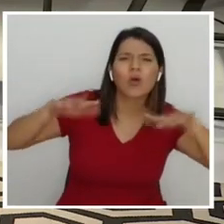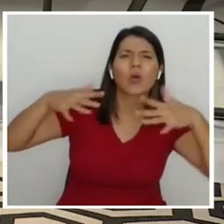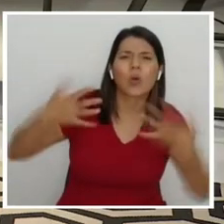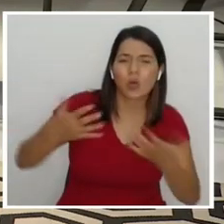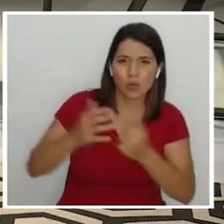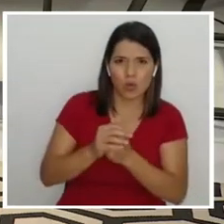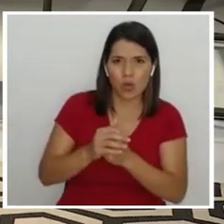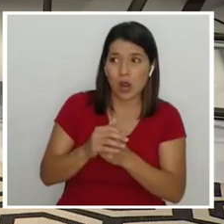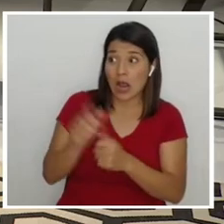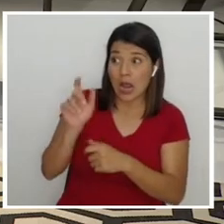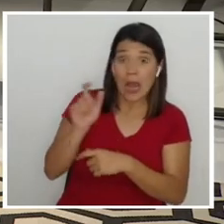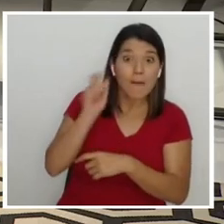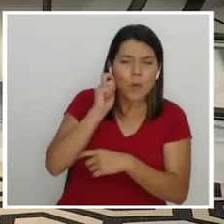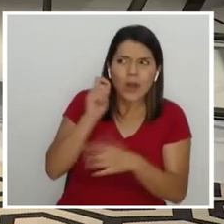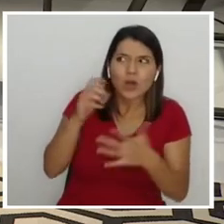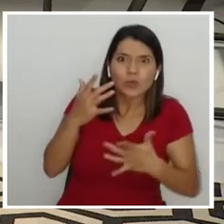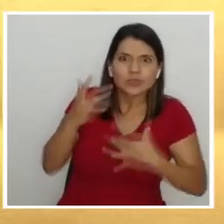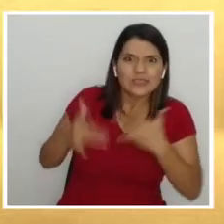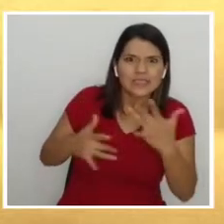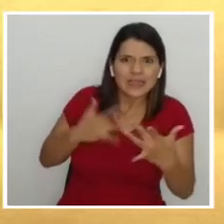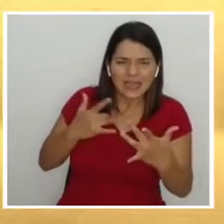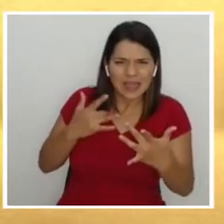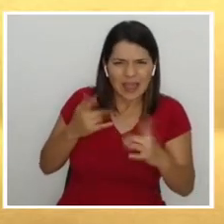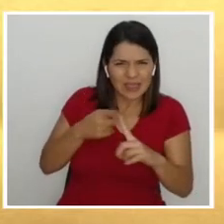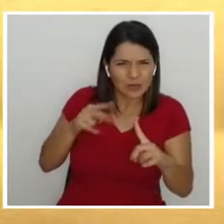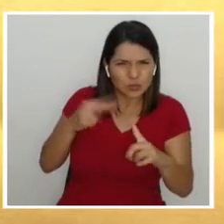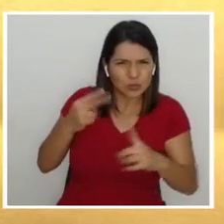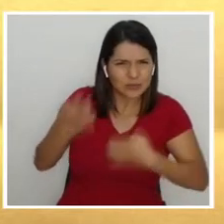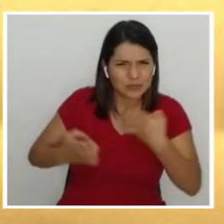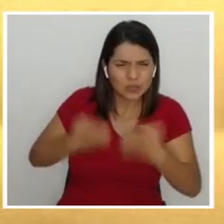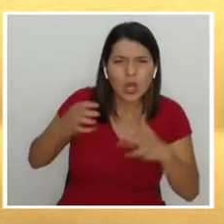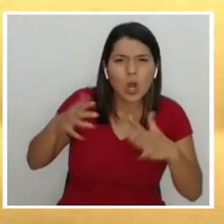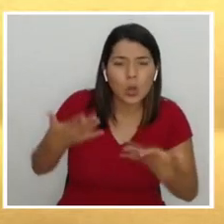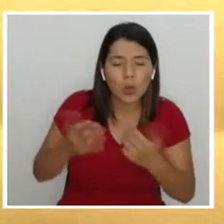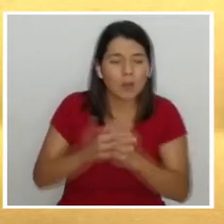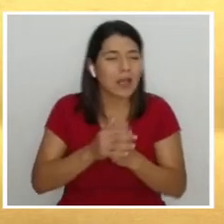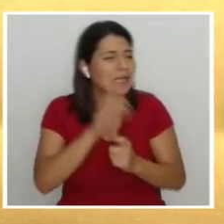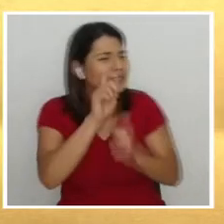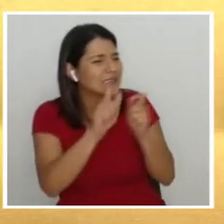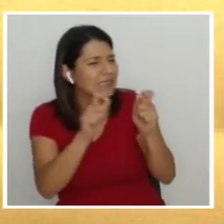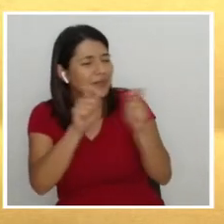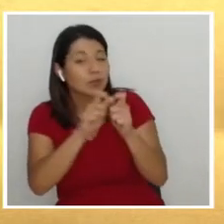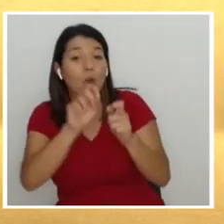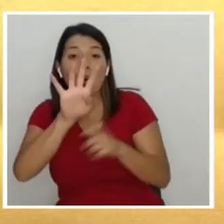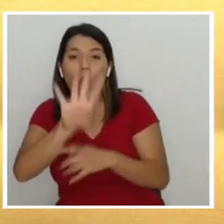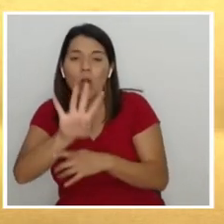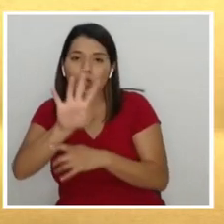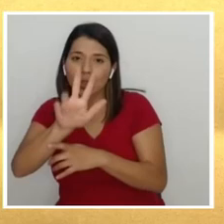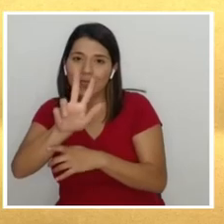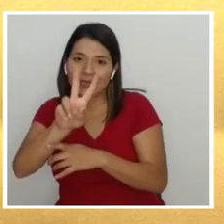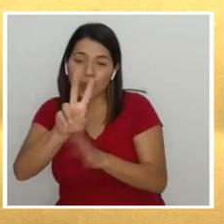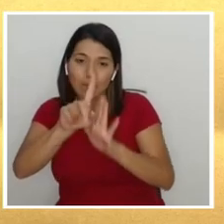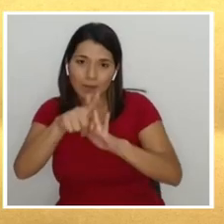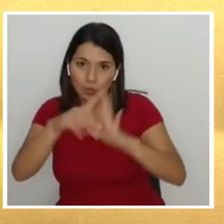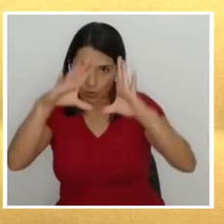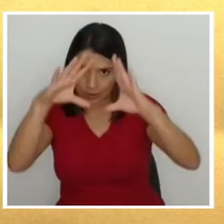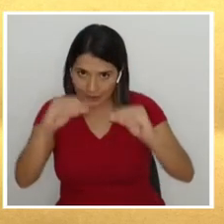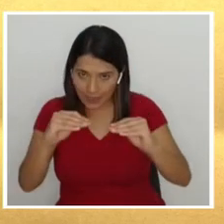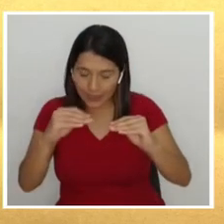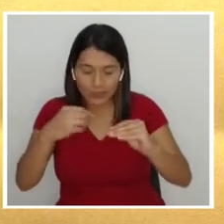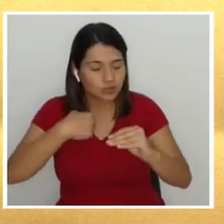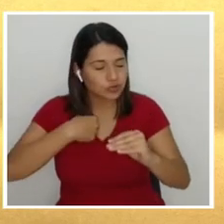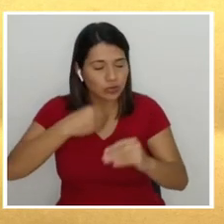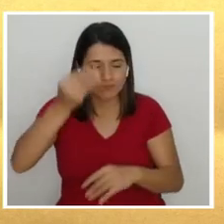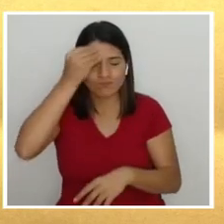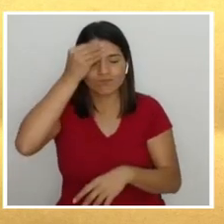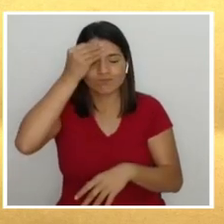que usted conversó? Bueno, eran exactamente las 4:32 de la tarde. Lo tengo grabado en mi